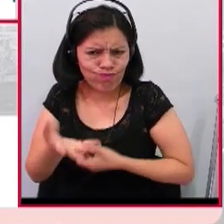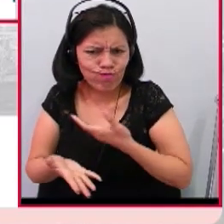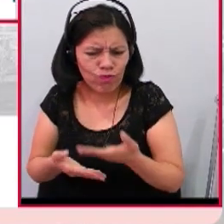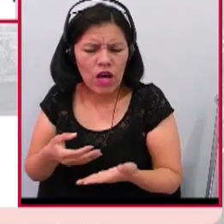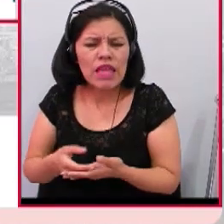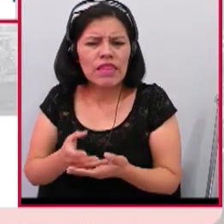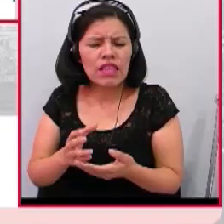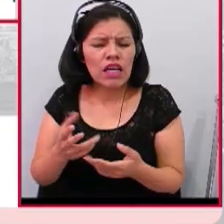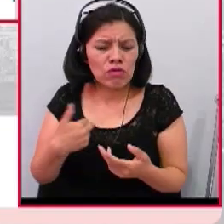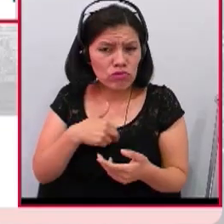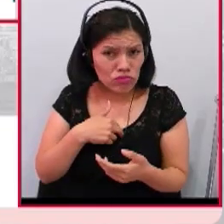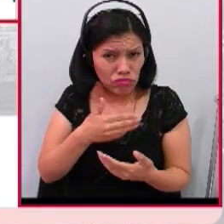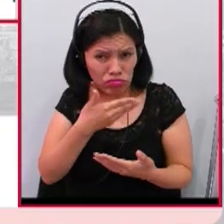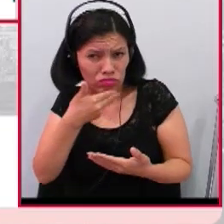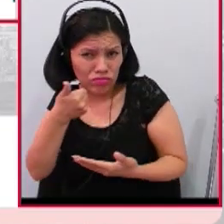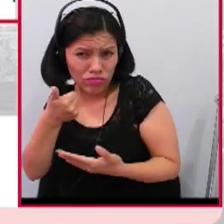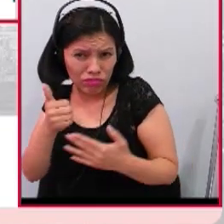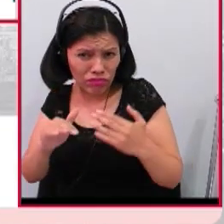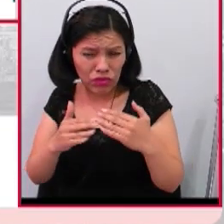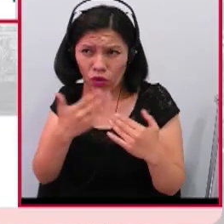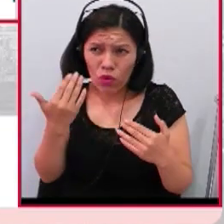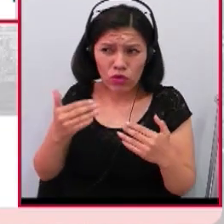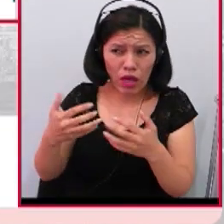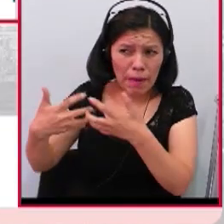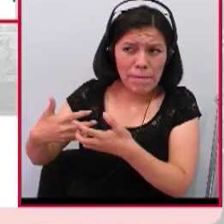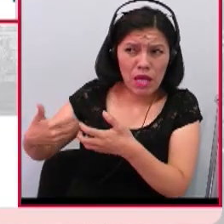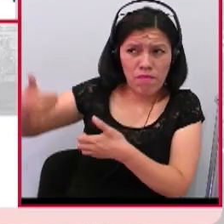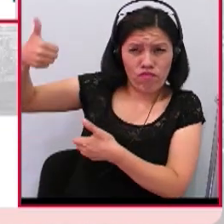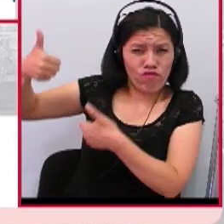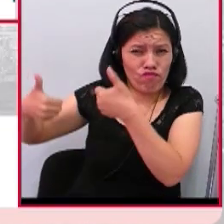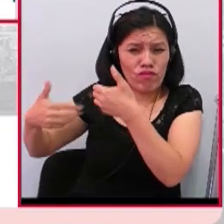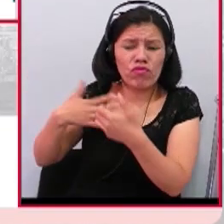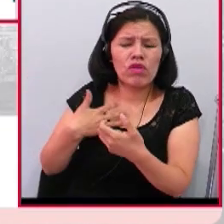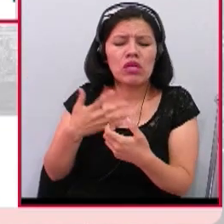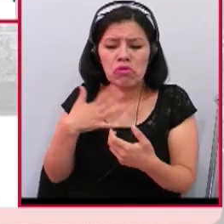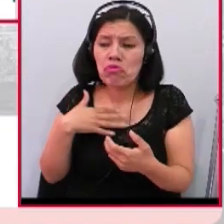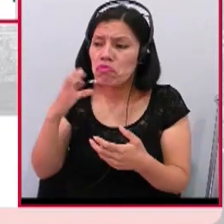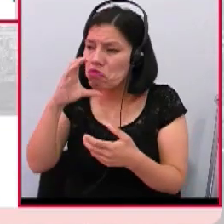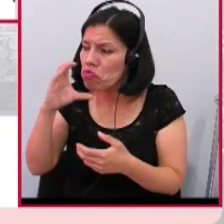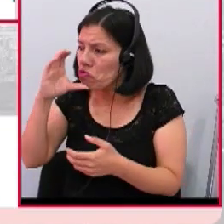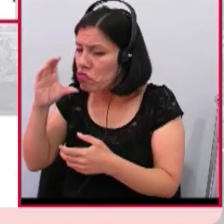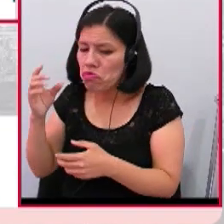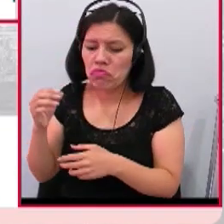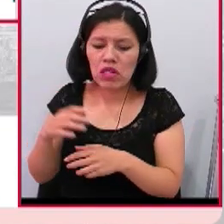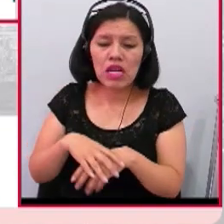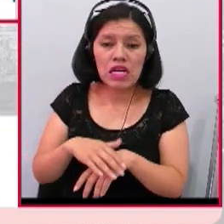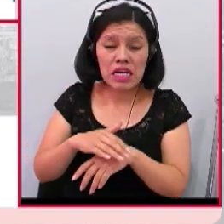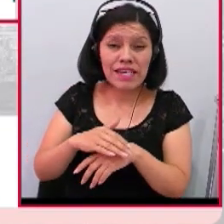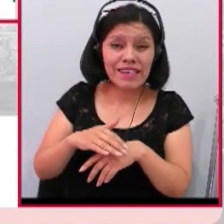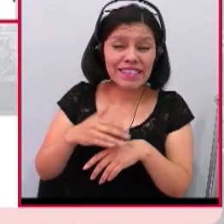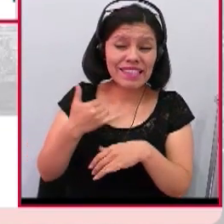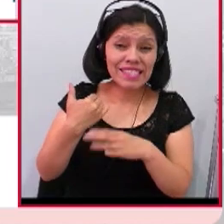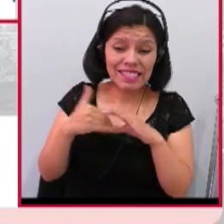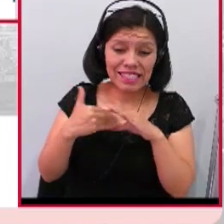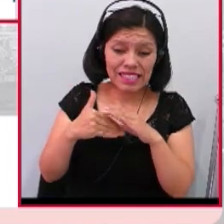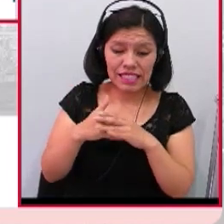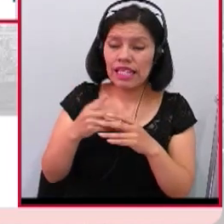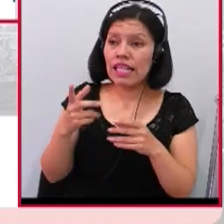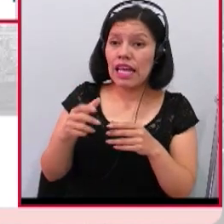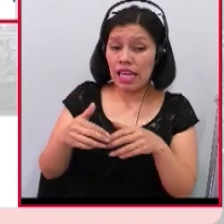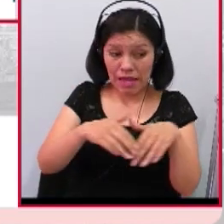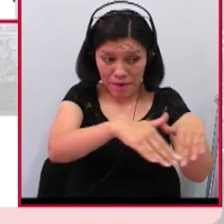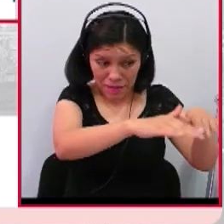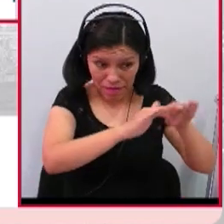los mejores, no lo sé. Hay artículos en internet que he encontrado justamente de estos récords. Por ejemplo, en la etapa de convertidores,